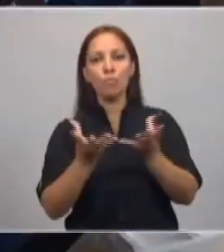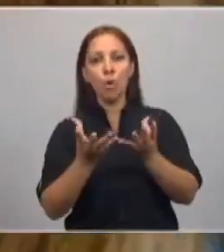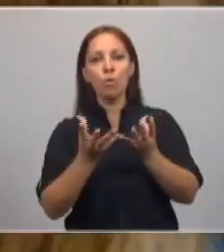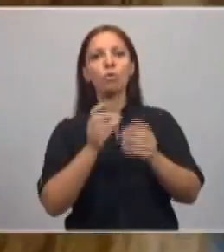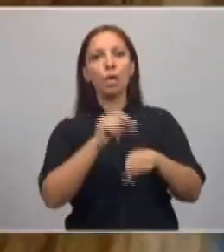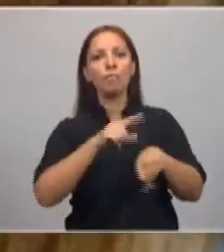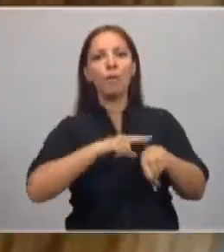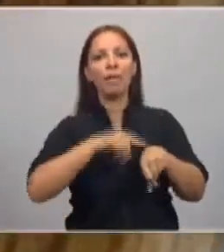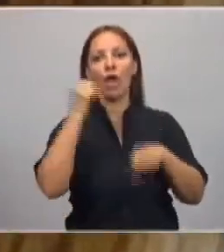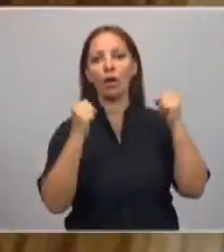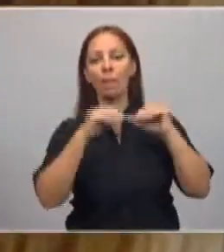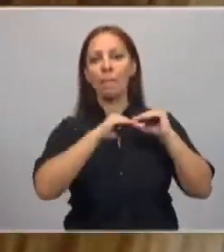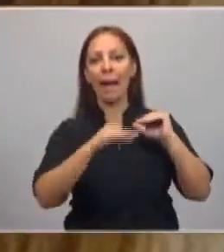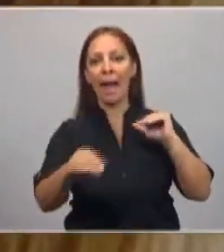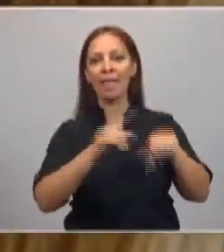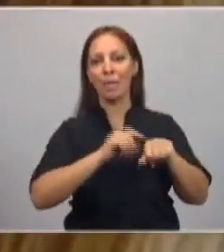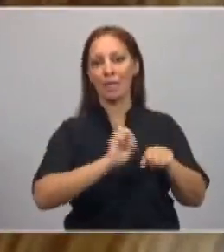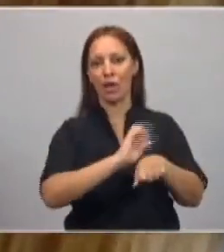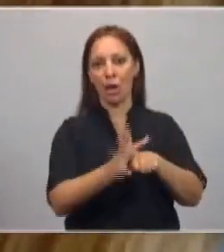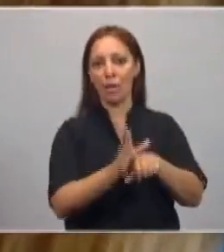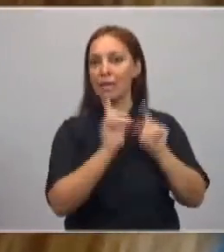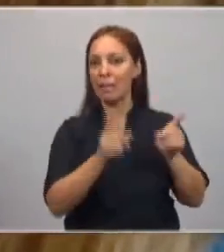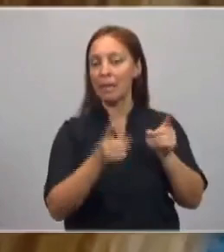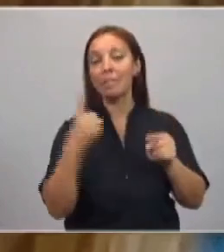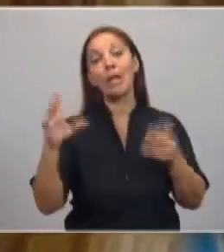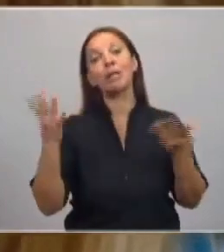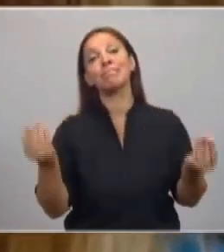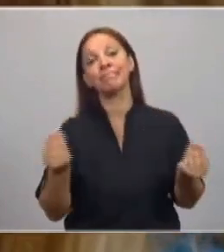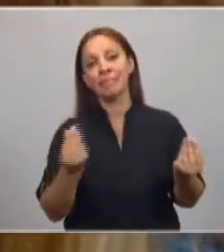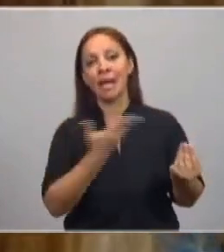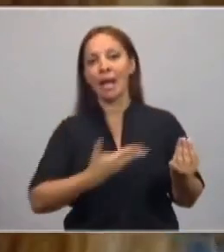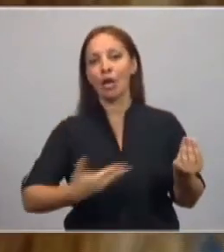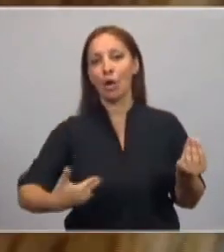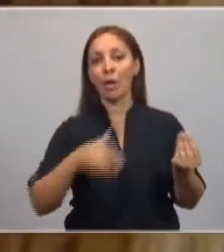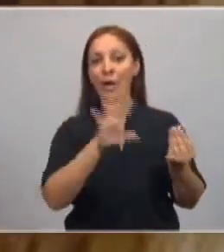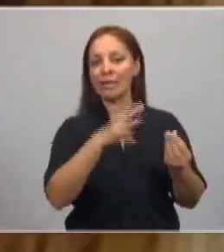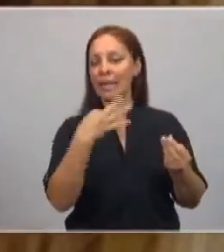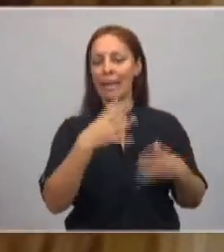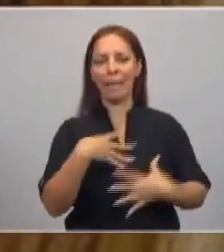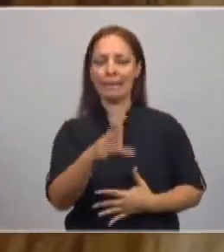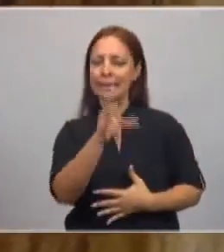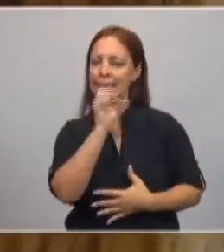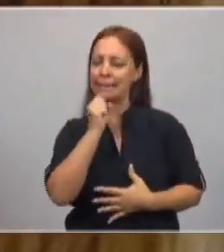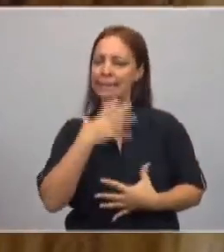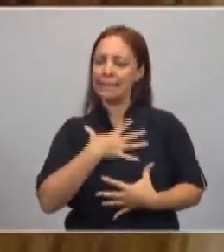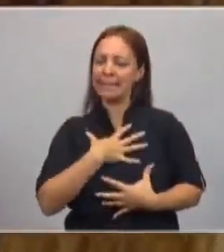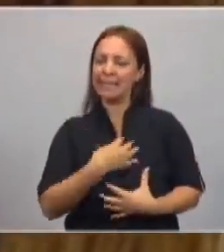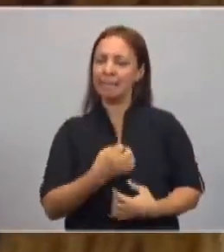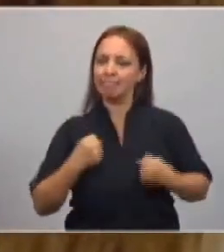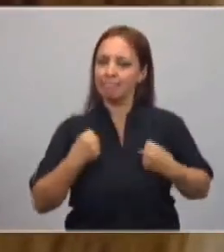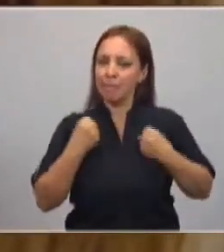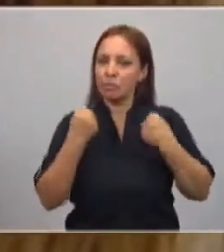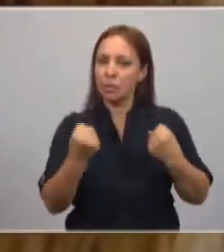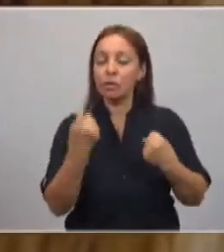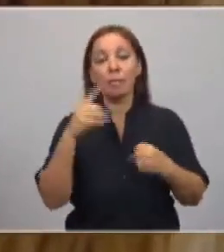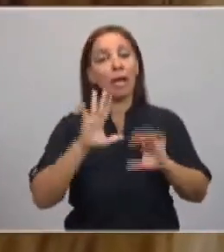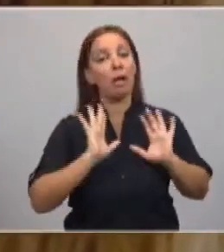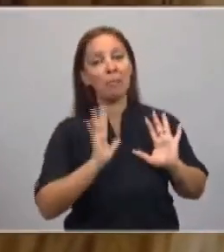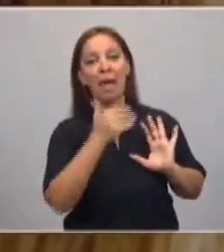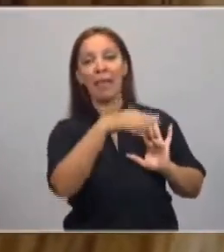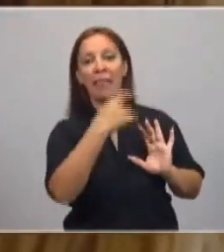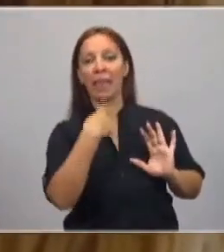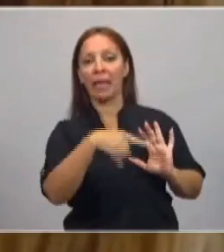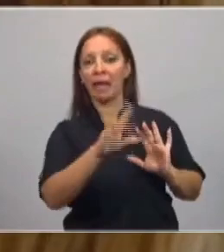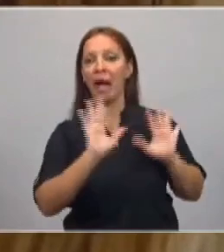claro, para esta ideología, el Estado debe autodestruirse. Así que se decidió dejar que se profundice